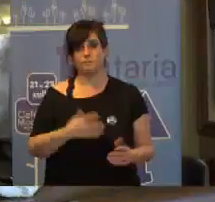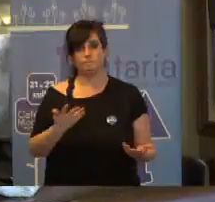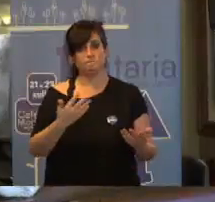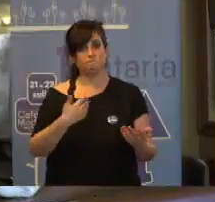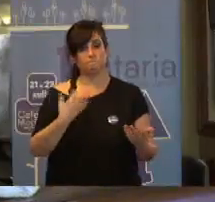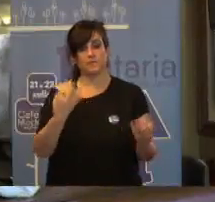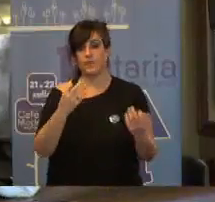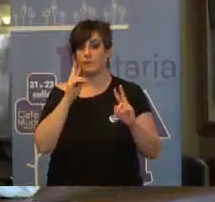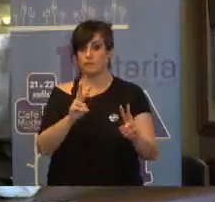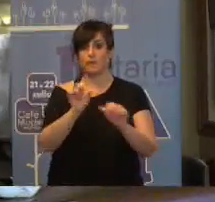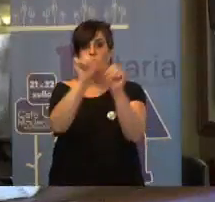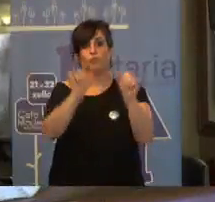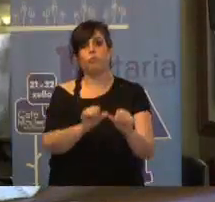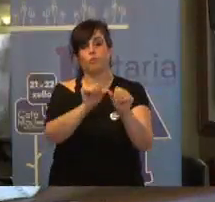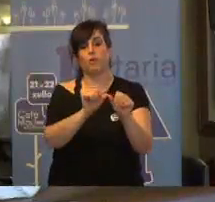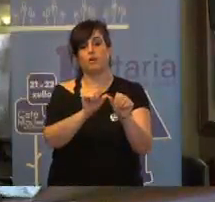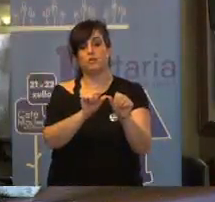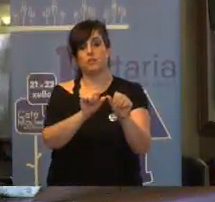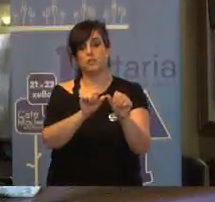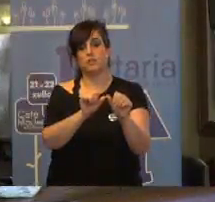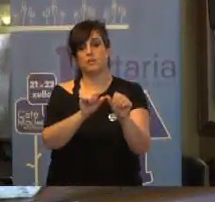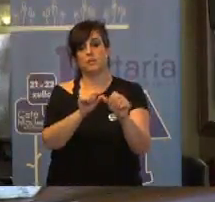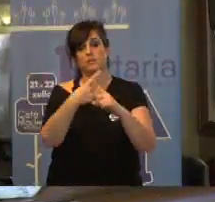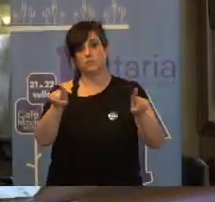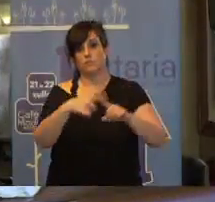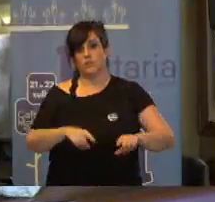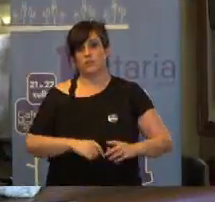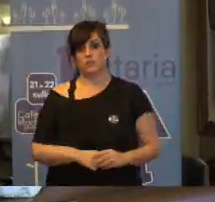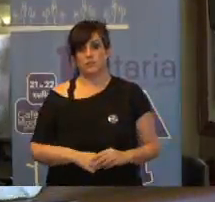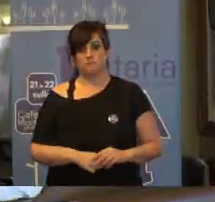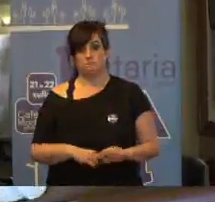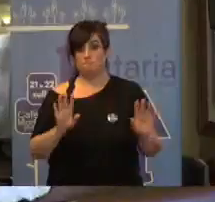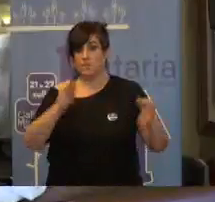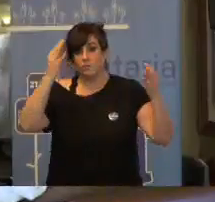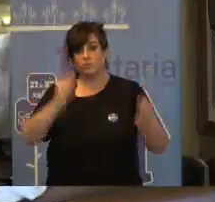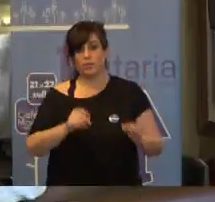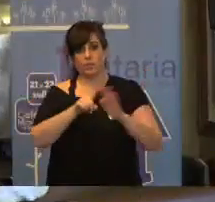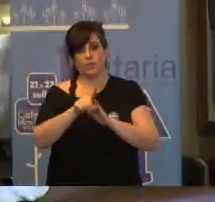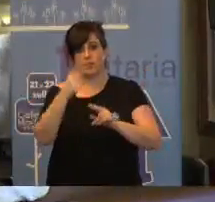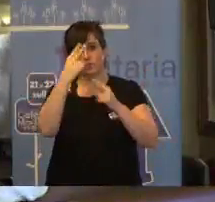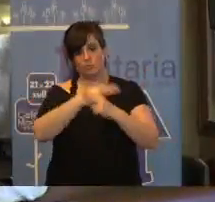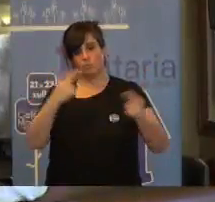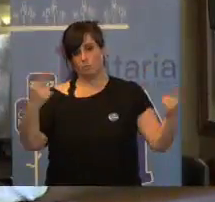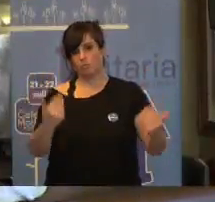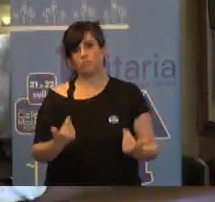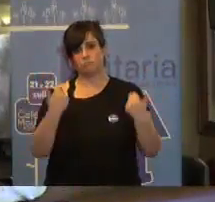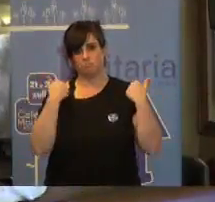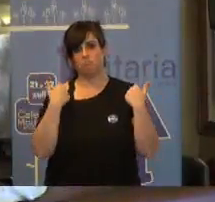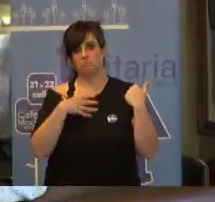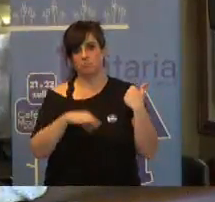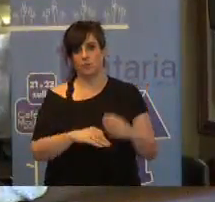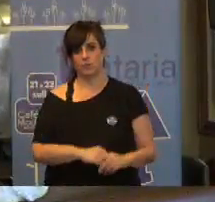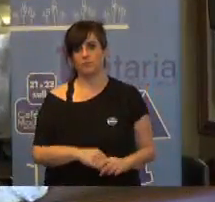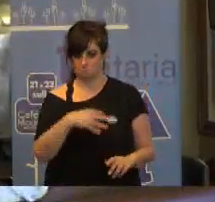porque non creo que teñamos problemas en poñernos de acordos todos en recuperar a xestión pública de certos servizos, que sexa posible, por